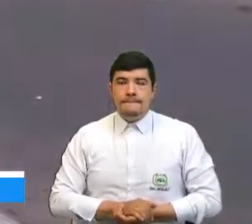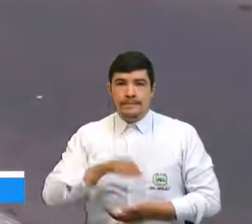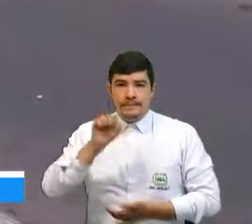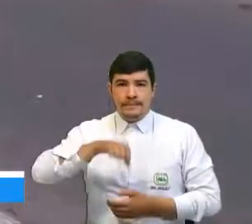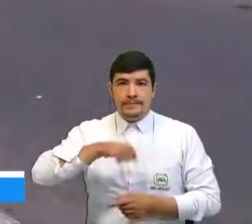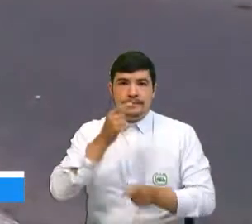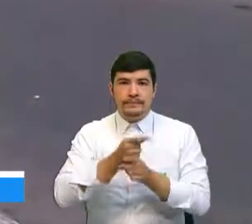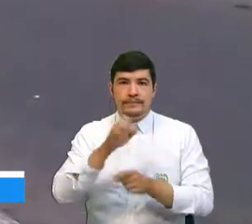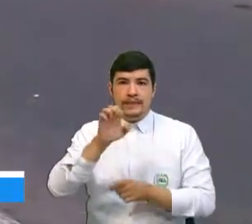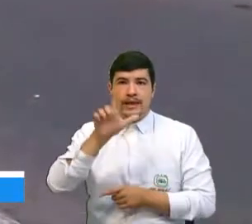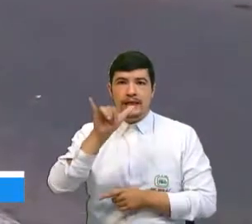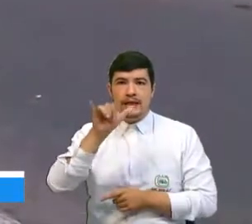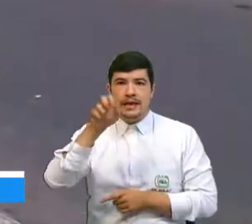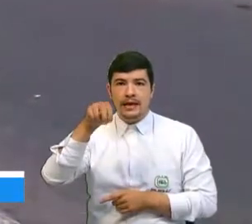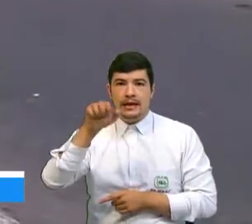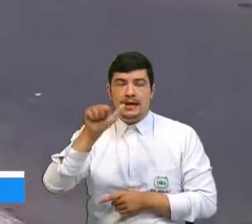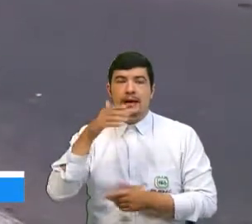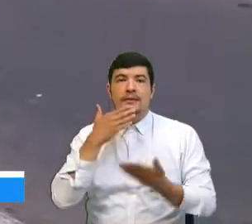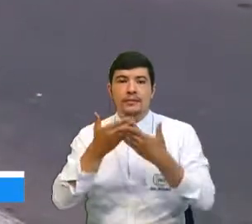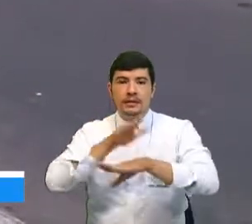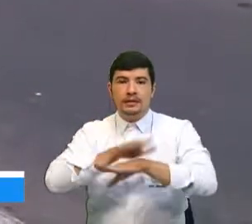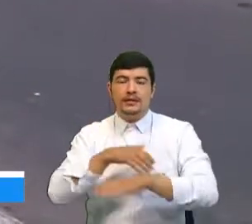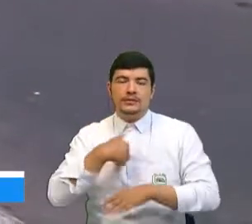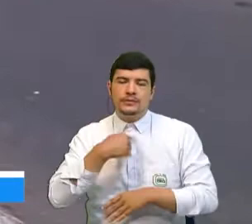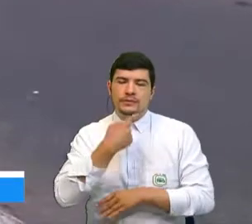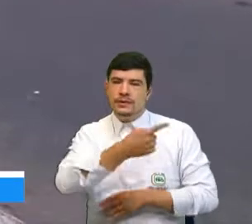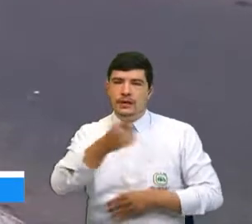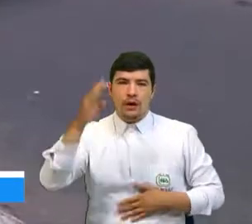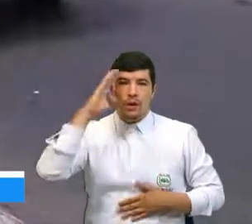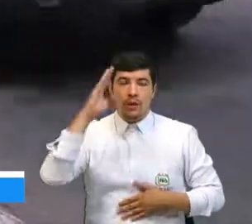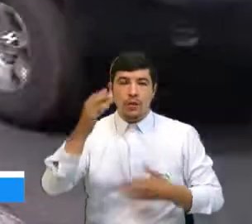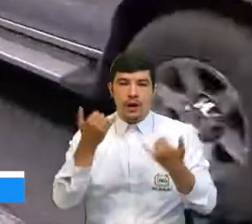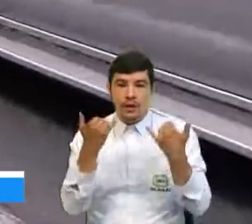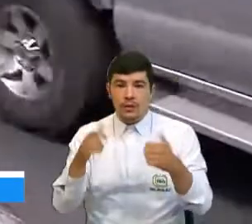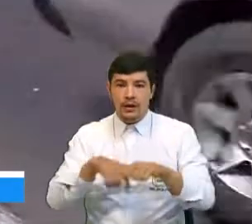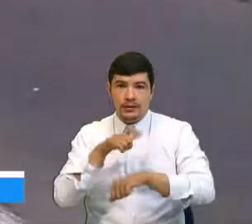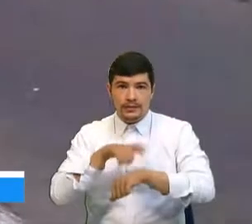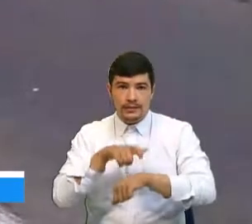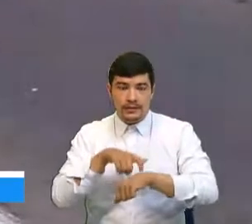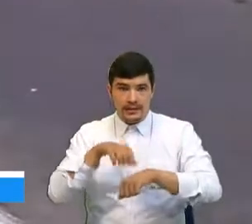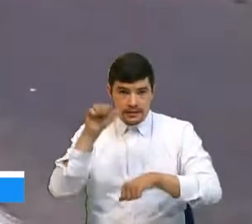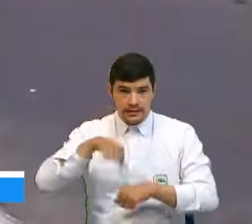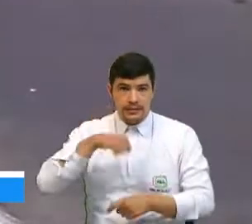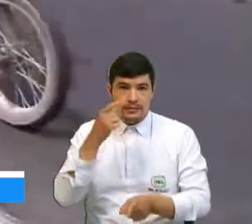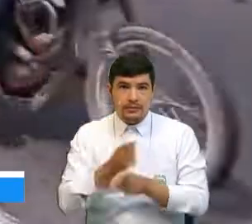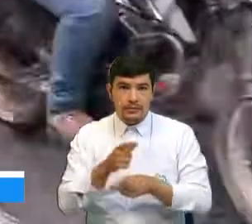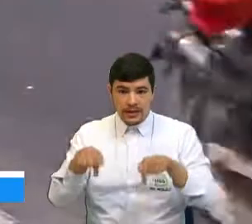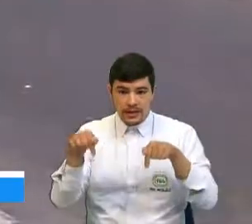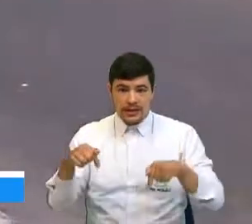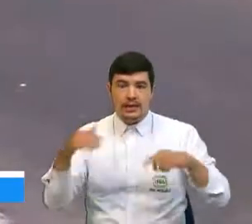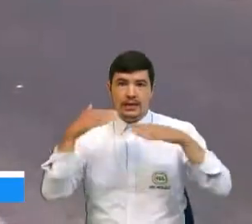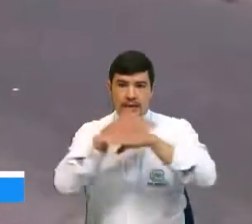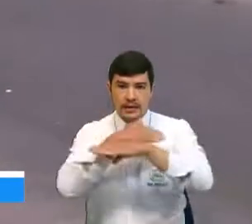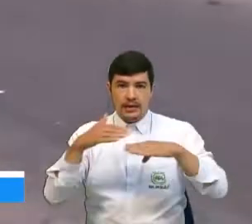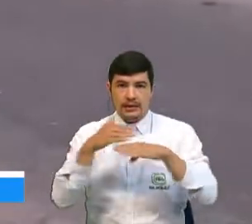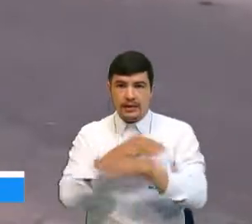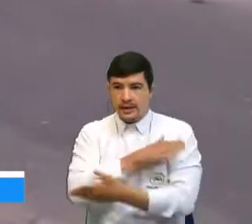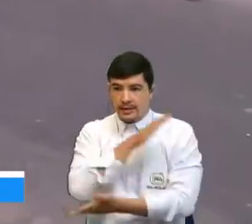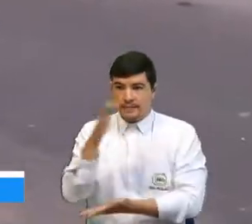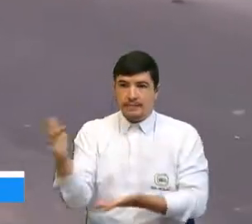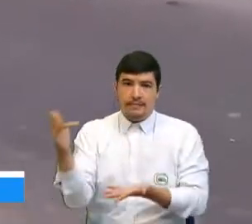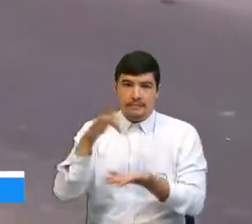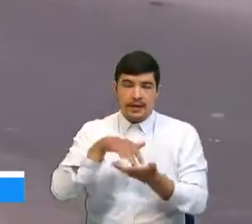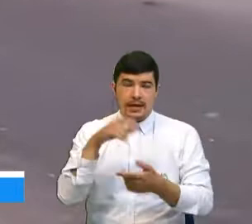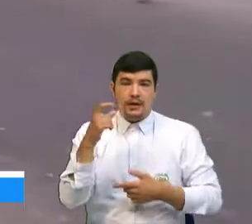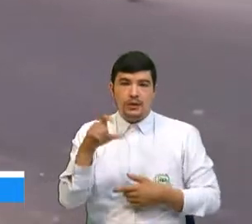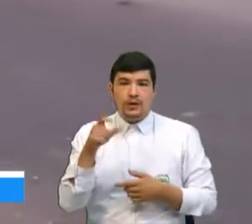Eliana y televidentes, muy buenas tardes. Los saludo a esta hora justamente desde la vía que comunica a Cúcuta con el